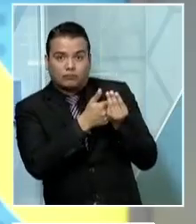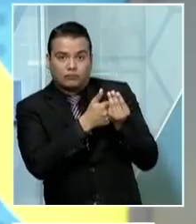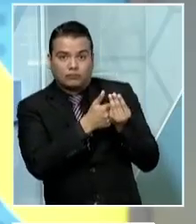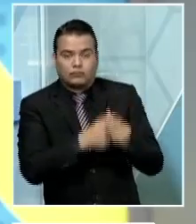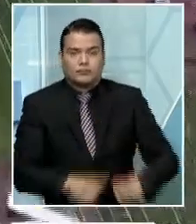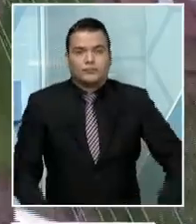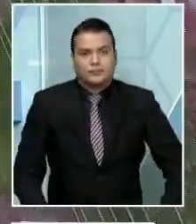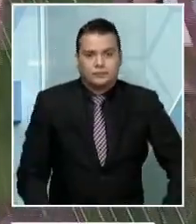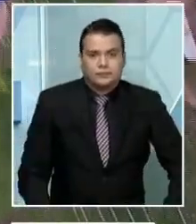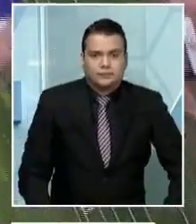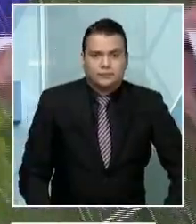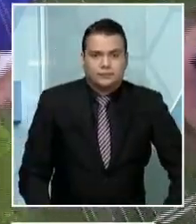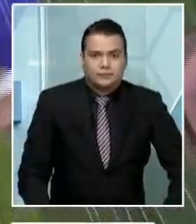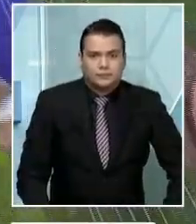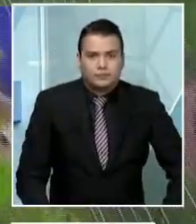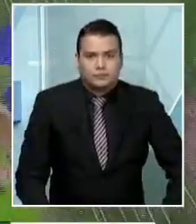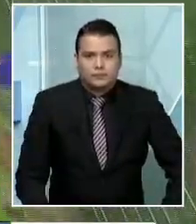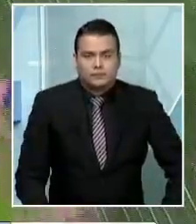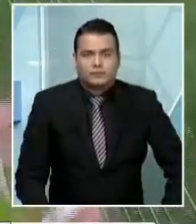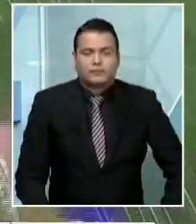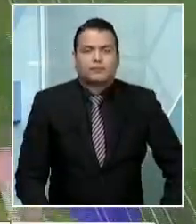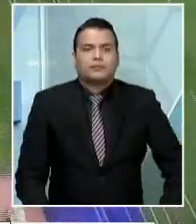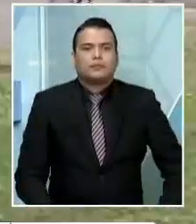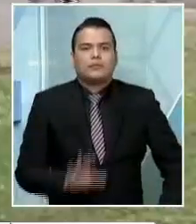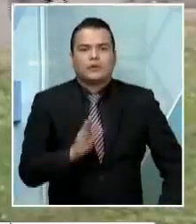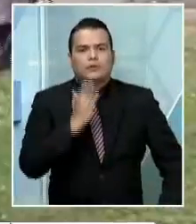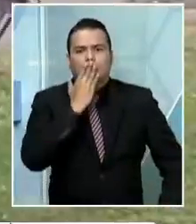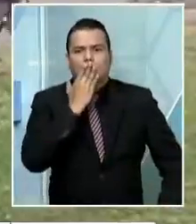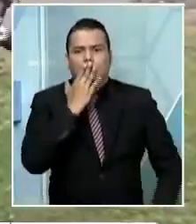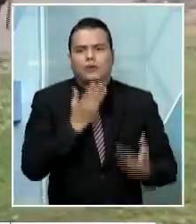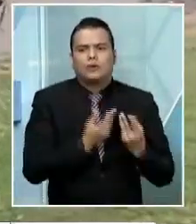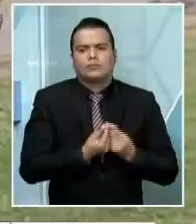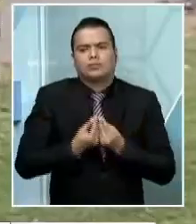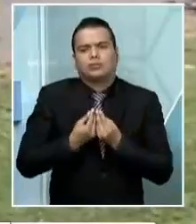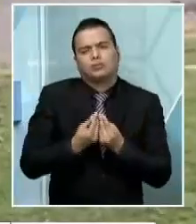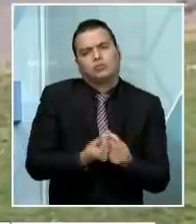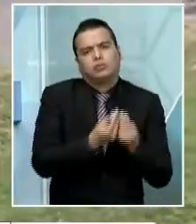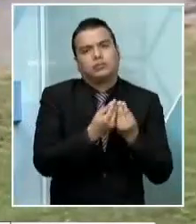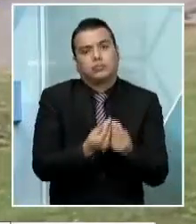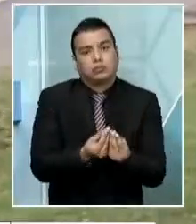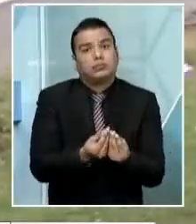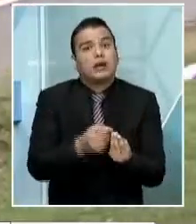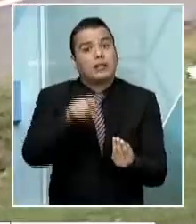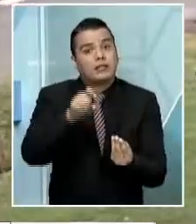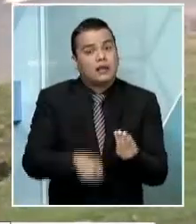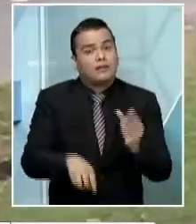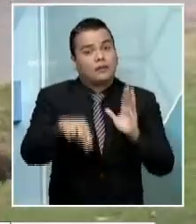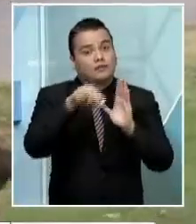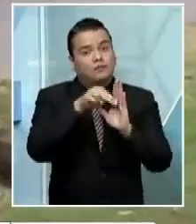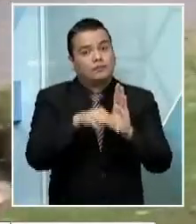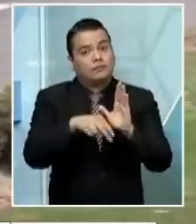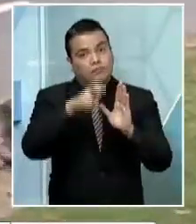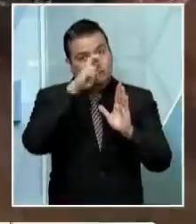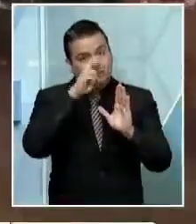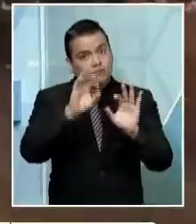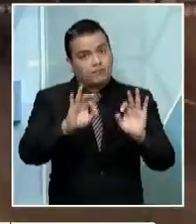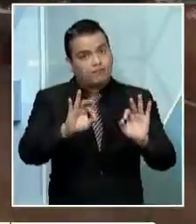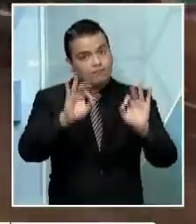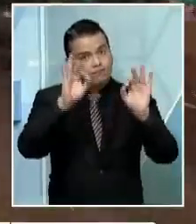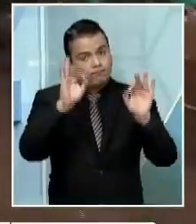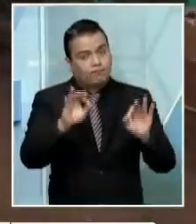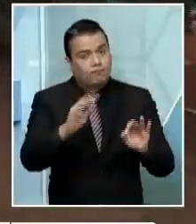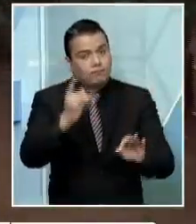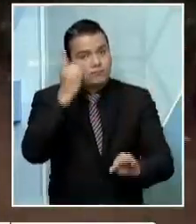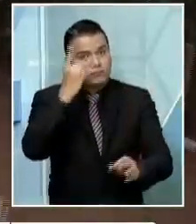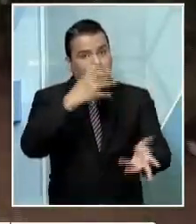seguridad. Durante la marcha se espera que se cumplan con todas las condiciones para evitar que la movilización se